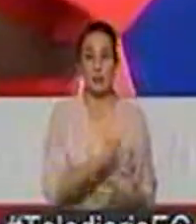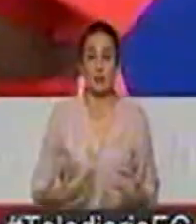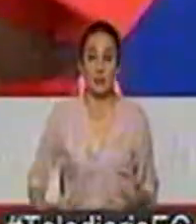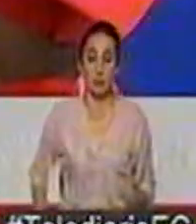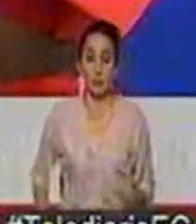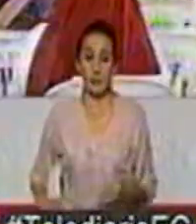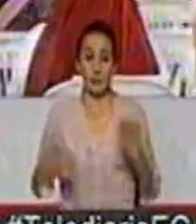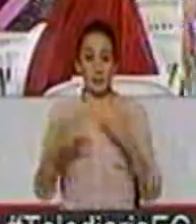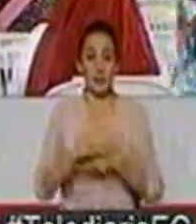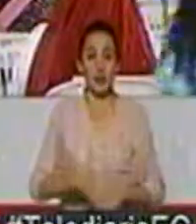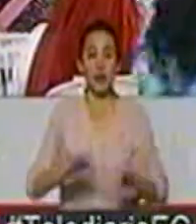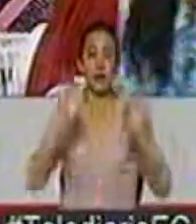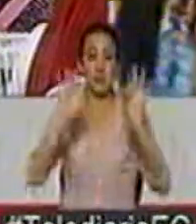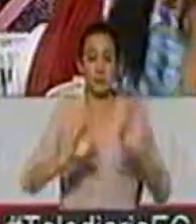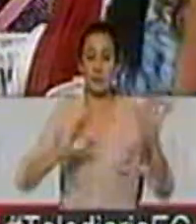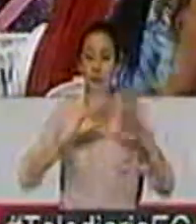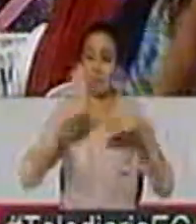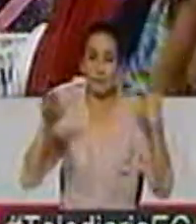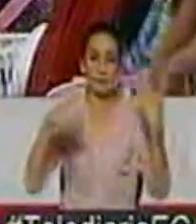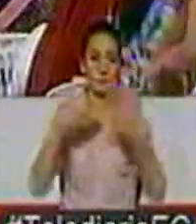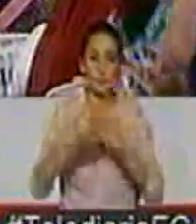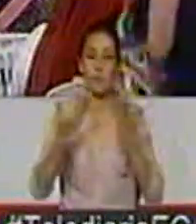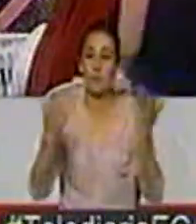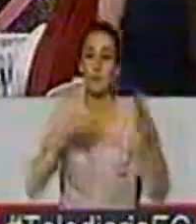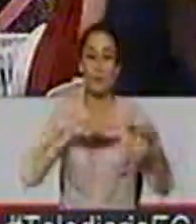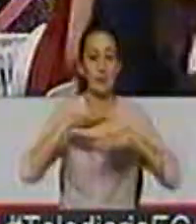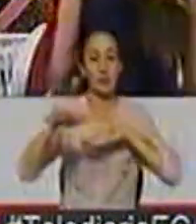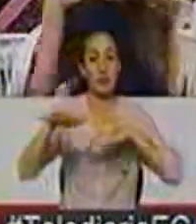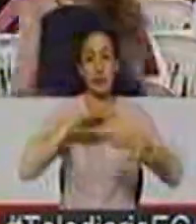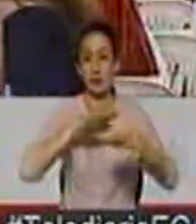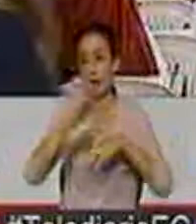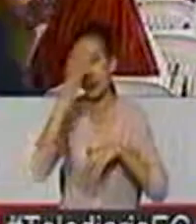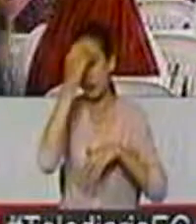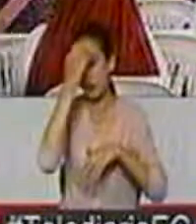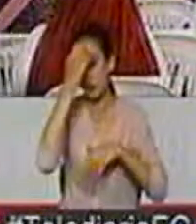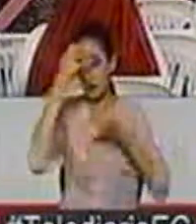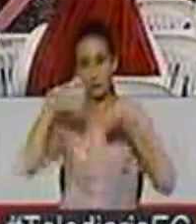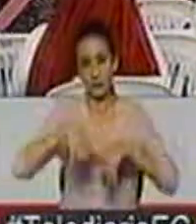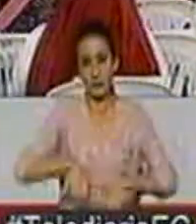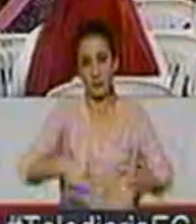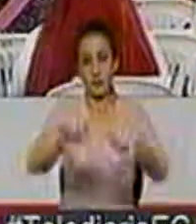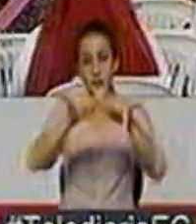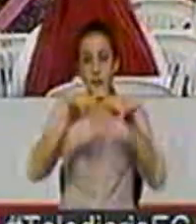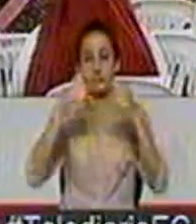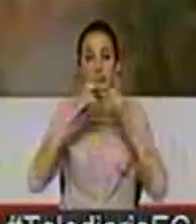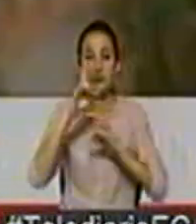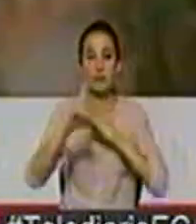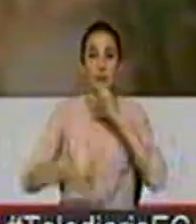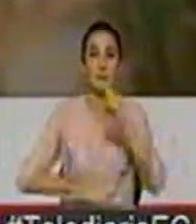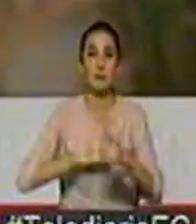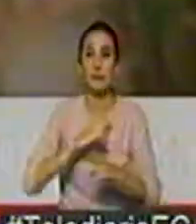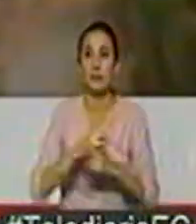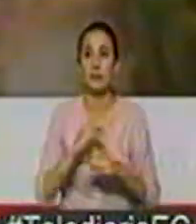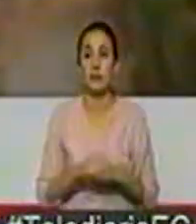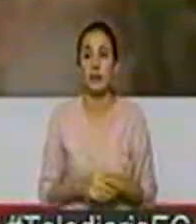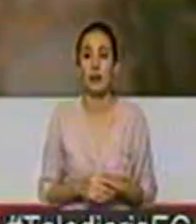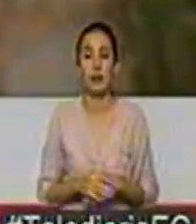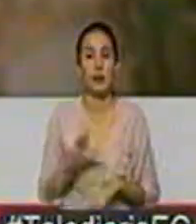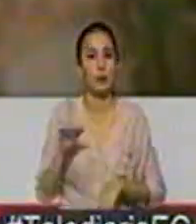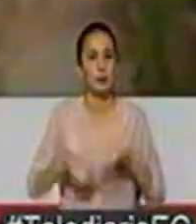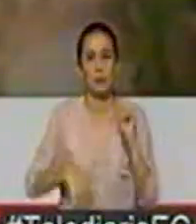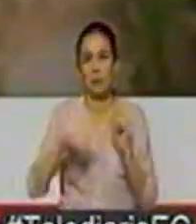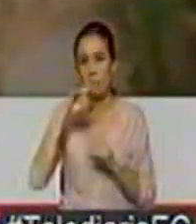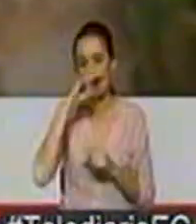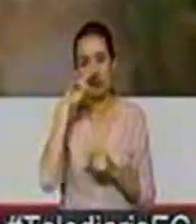insistió que se realizarán todas las acciones necesarias para que la educación cubra el universo de la niñez en el país. Ningún pequeñín dejará